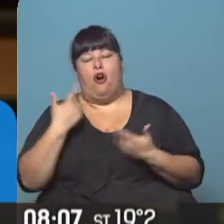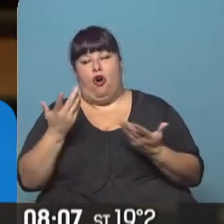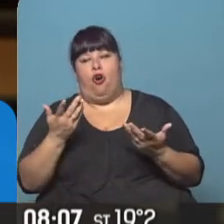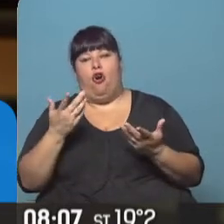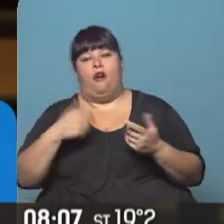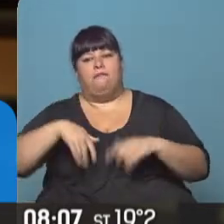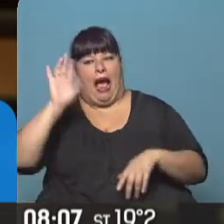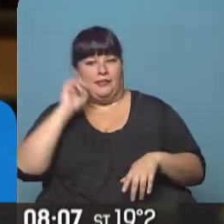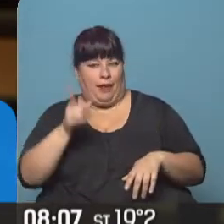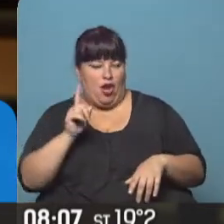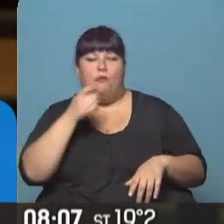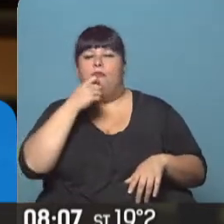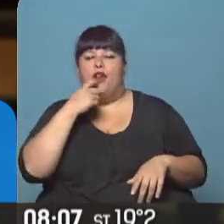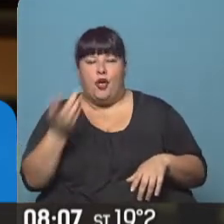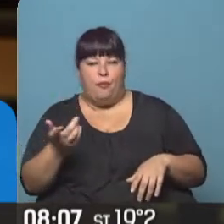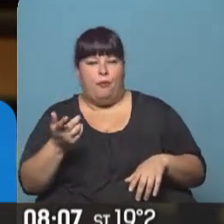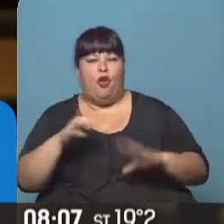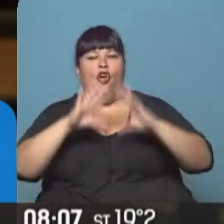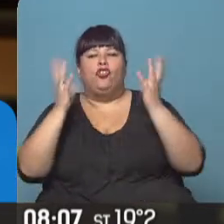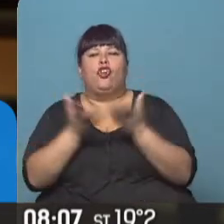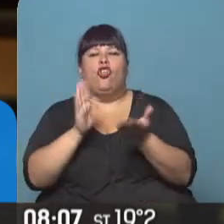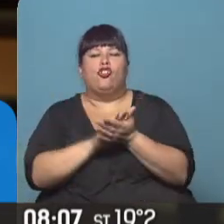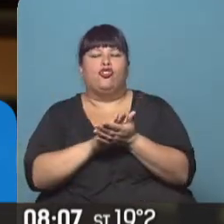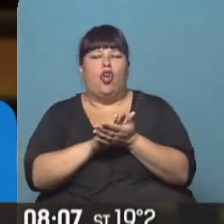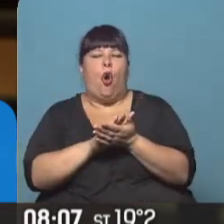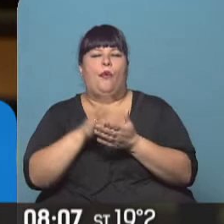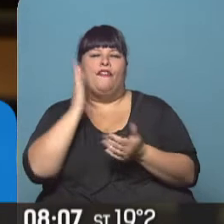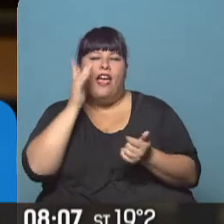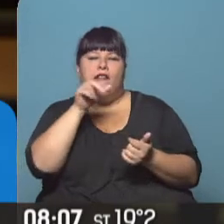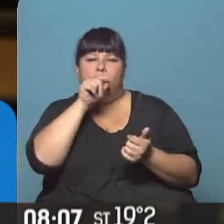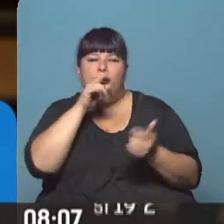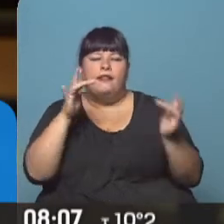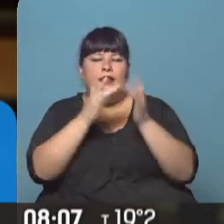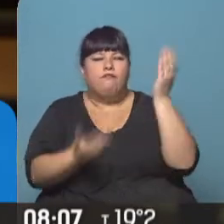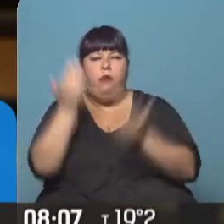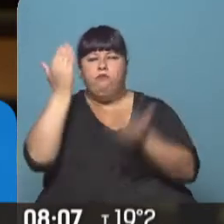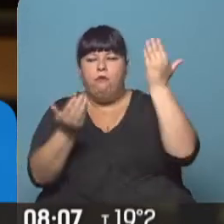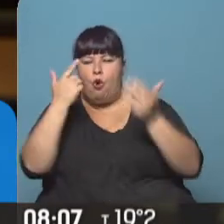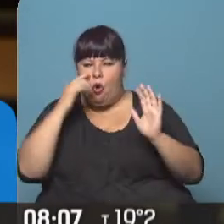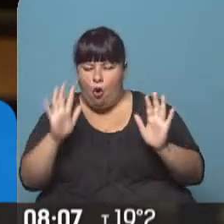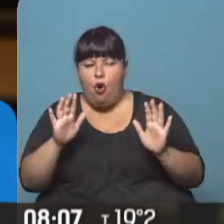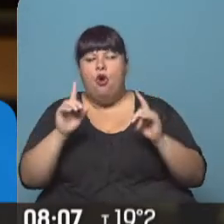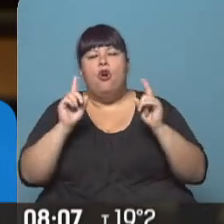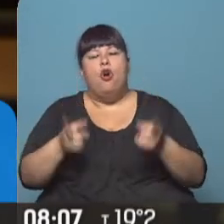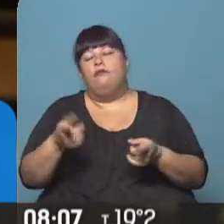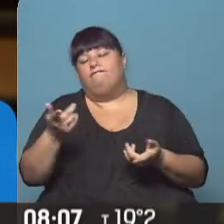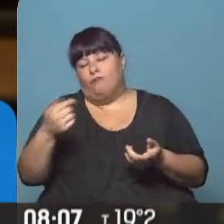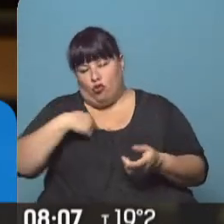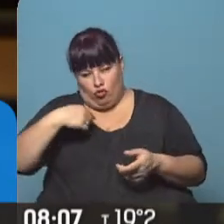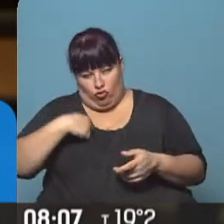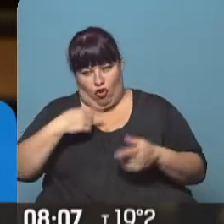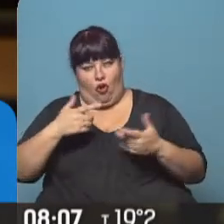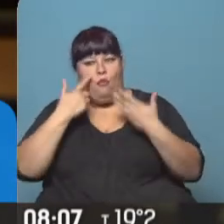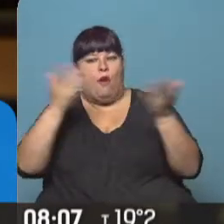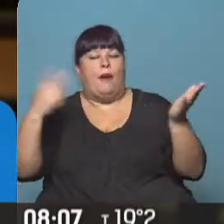o que aumentan el riesgo, como pueden ser todo lo que tenga que ver con redes sociales, o sea, con subir contenidos. Obviamente yo me expongo